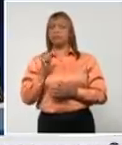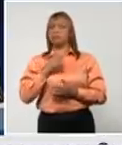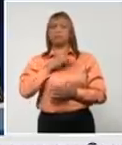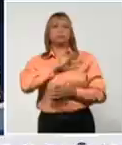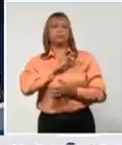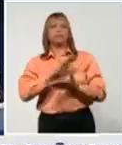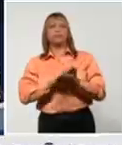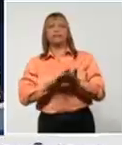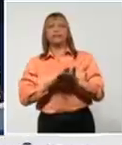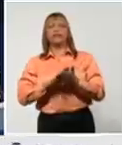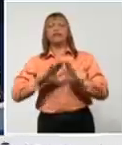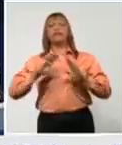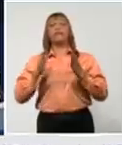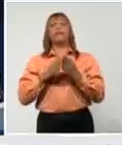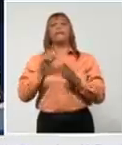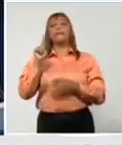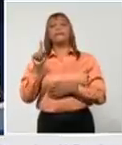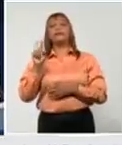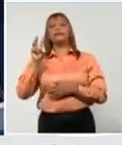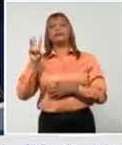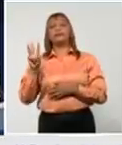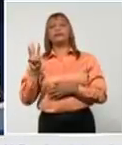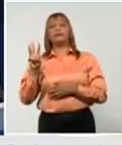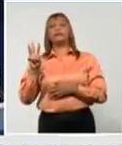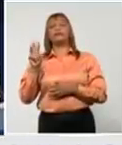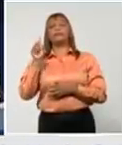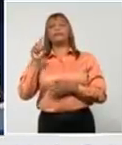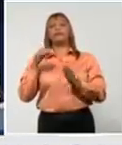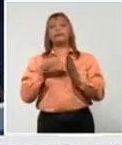acumulan 1.399 personas, el